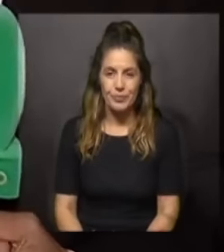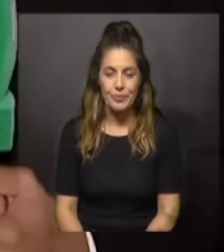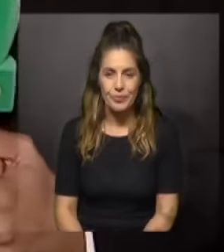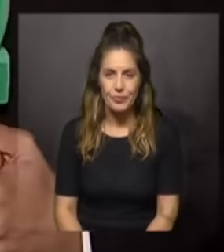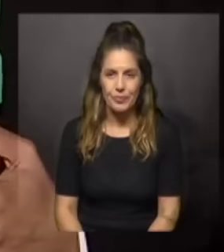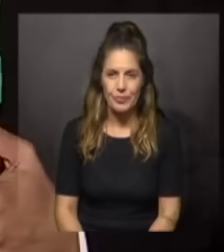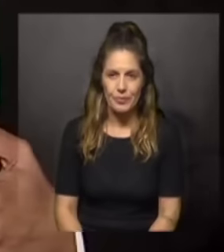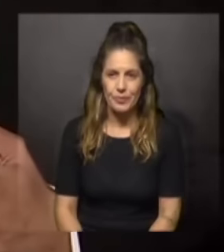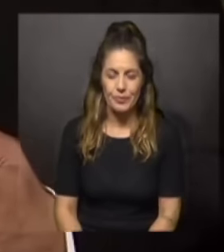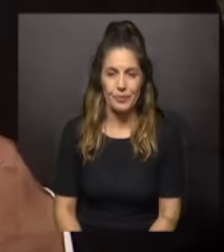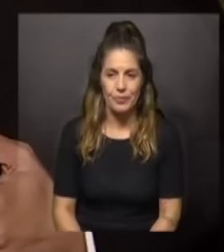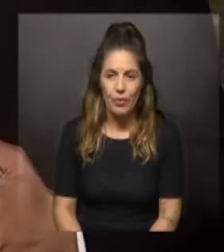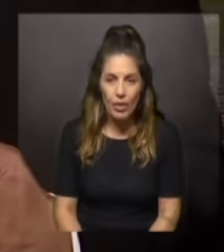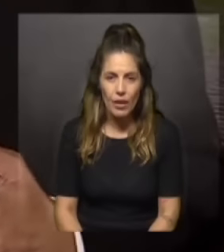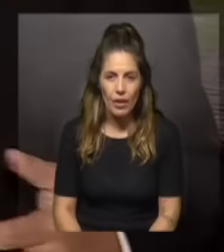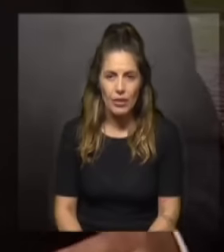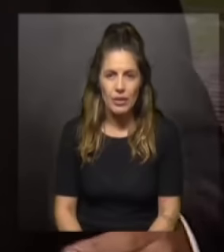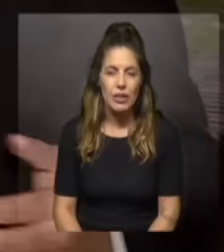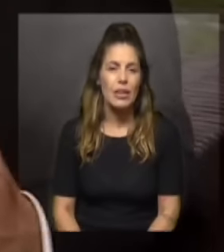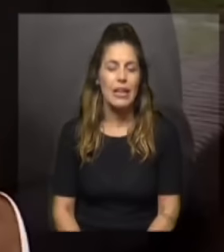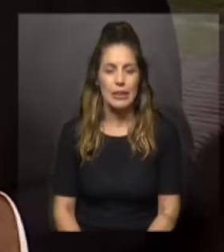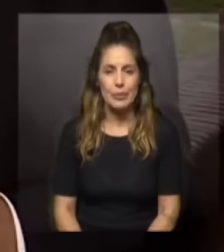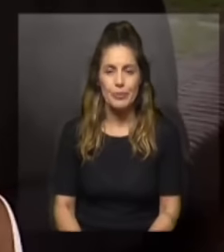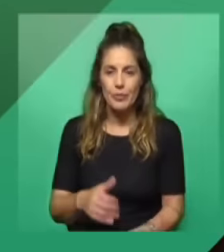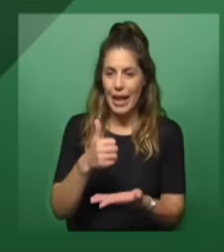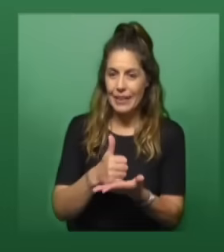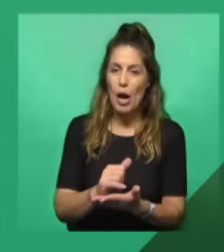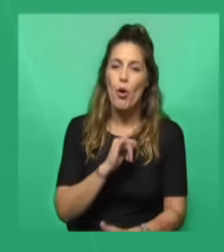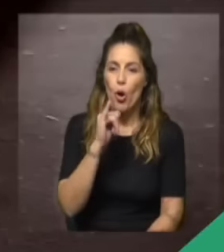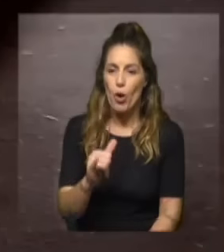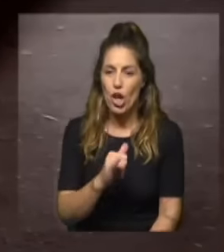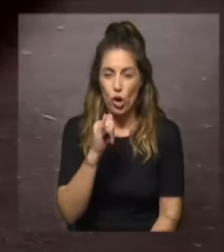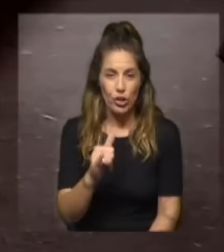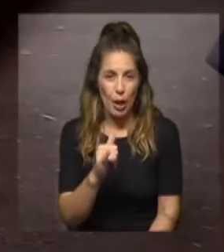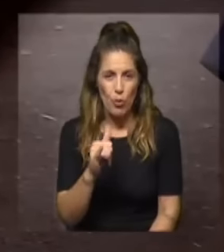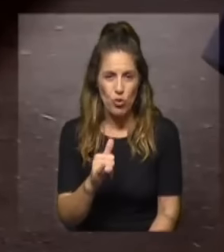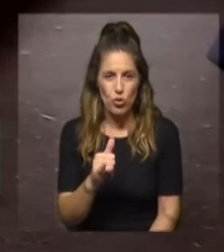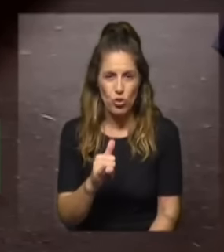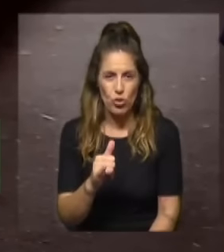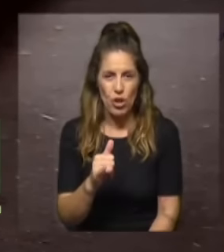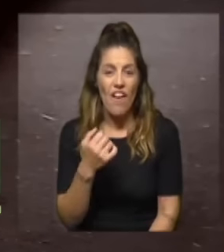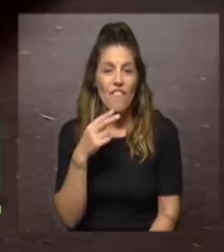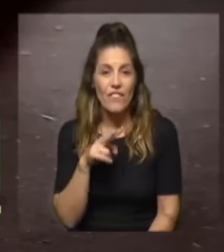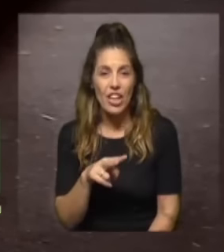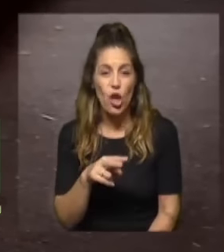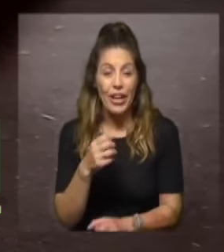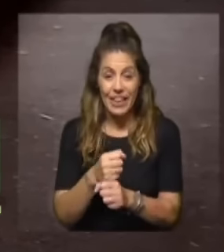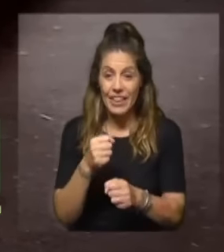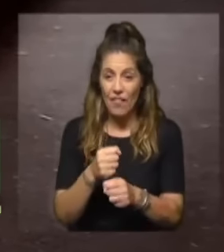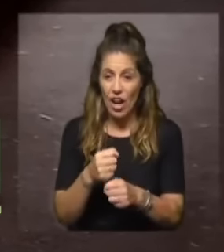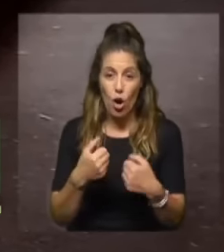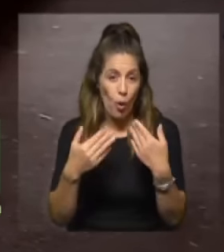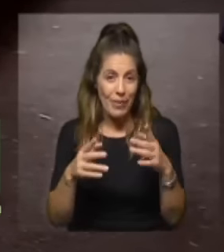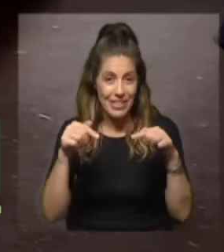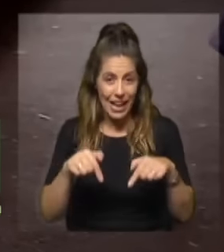móvil Martín porque estamos como decíamos al principio de la edición de mv noticias eh cubriendo lo que es este operativo que tiene